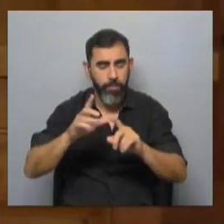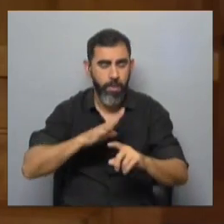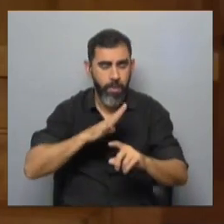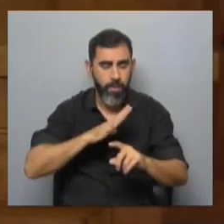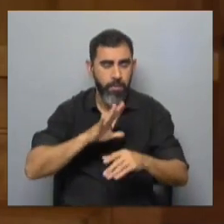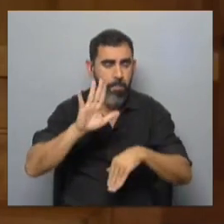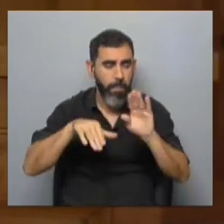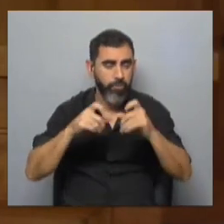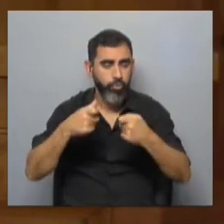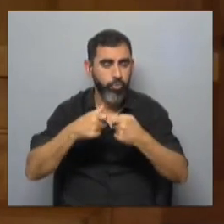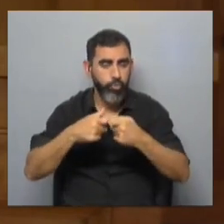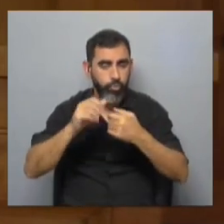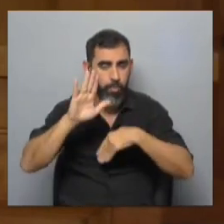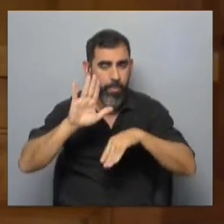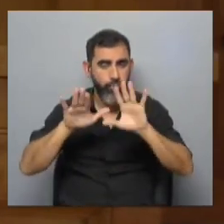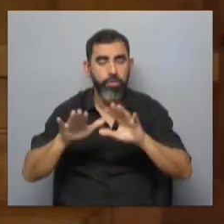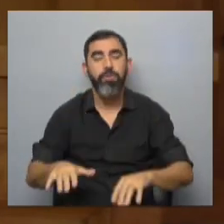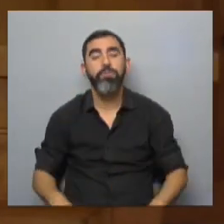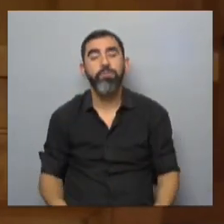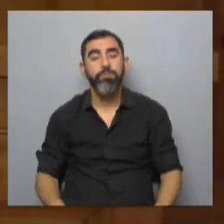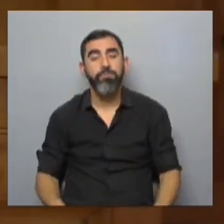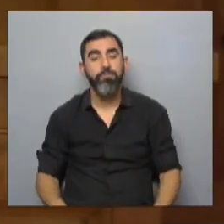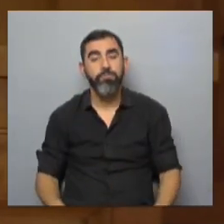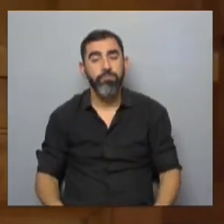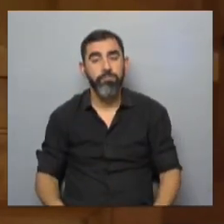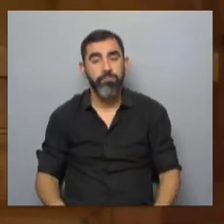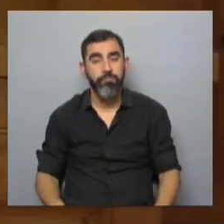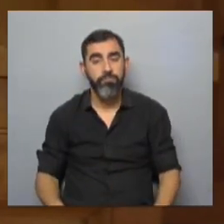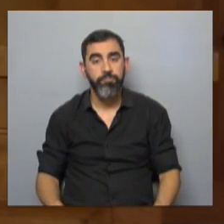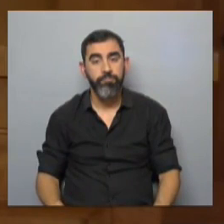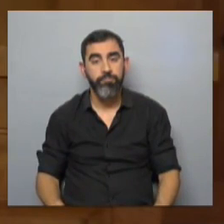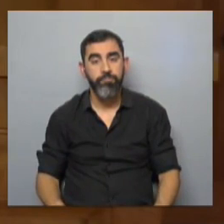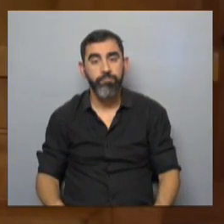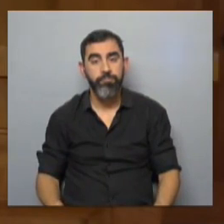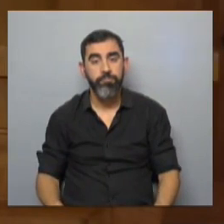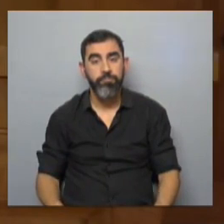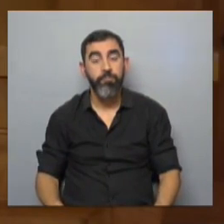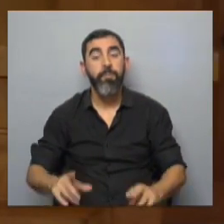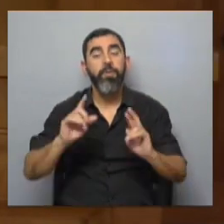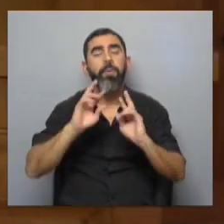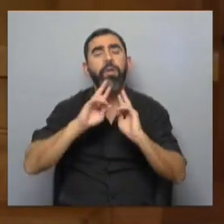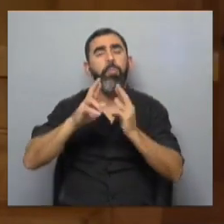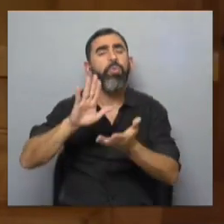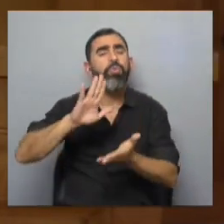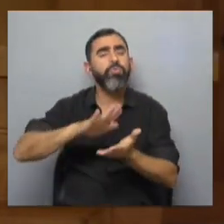la que capturó la mayor cantidad de socios, decía Sadjian. Sadjian contestó también